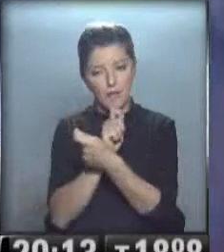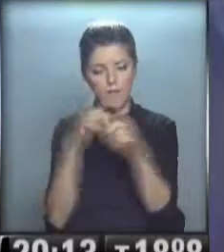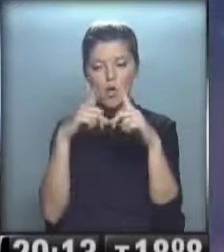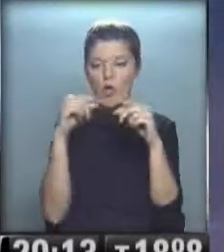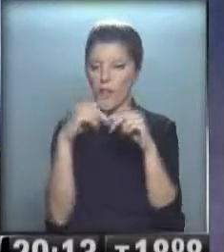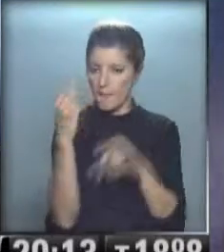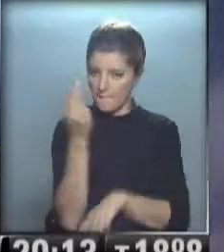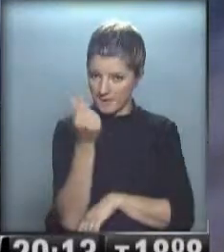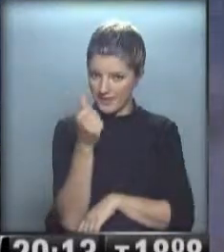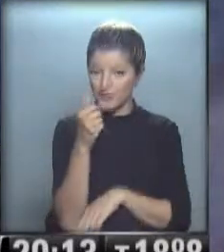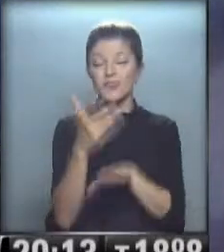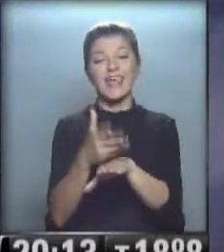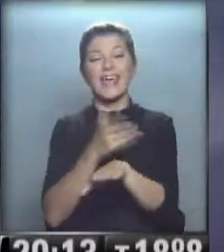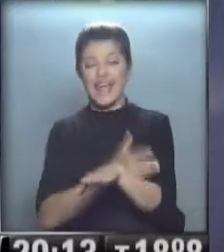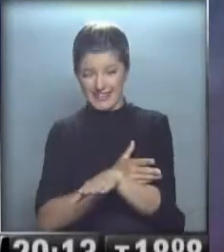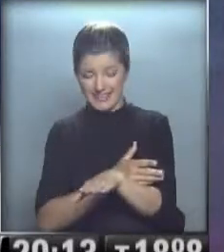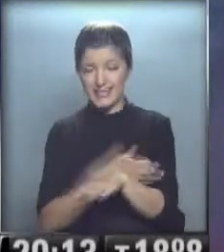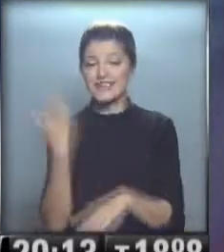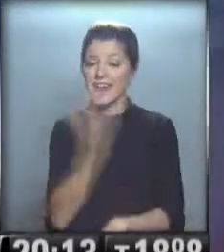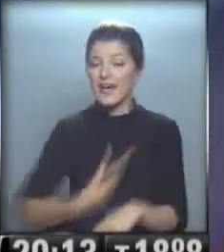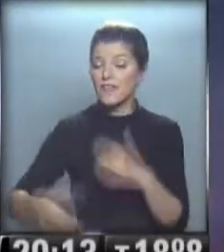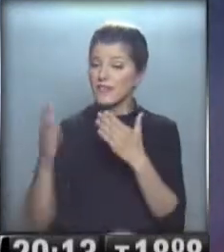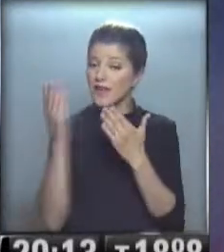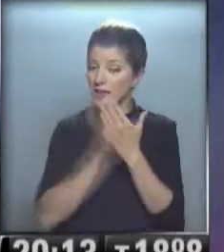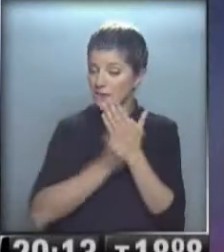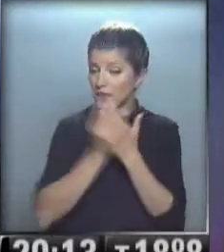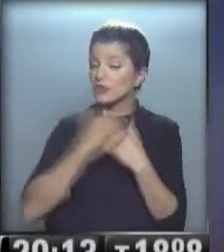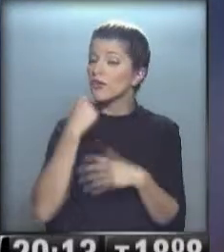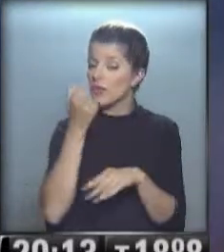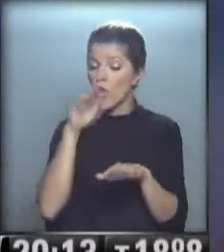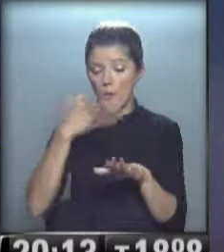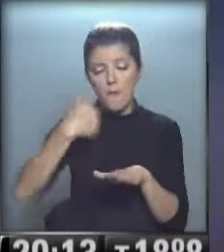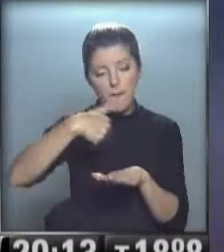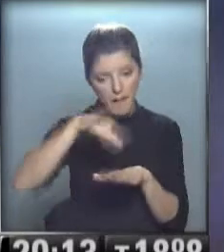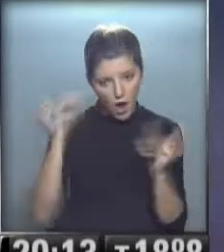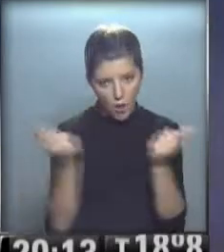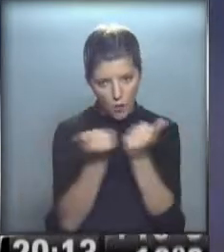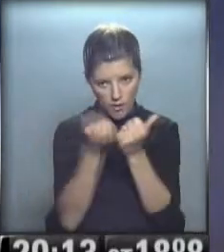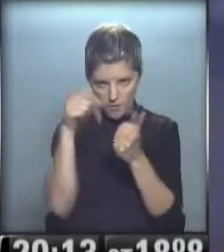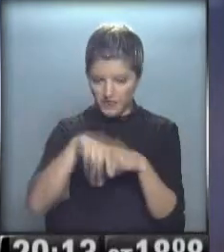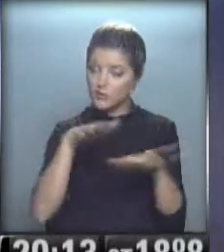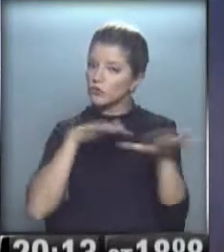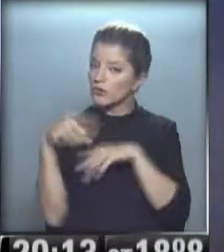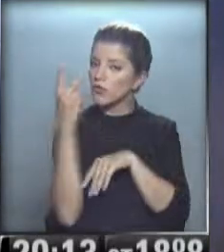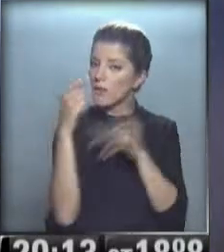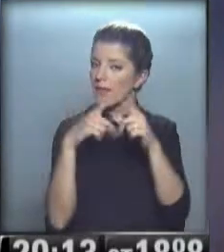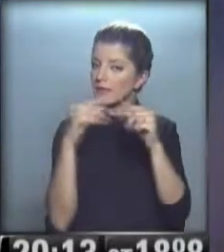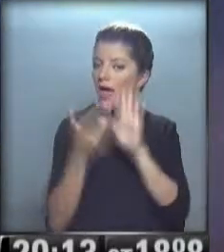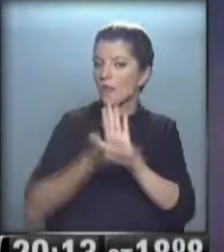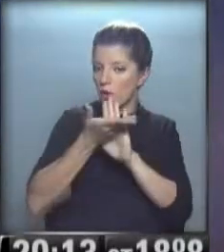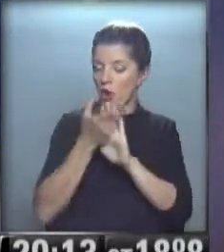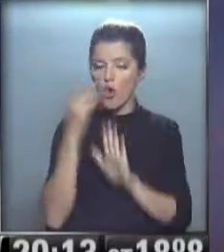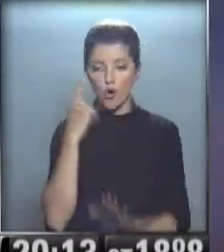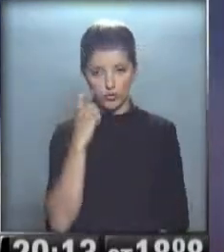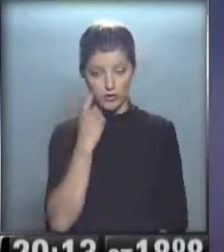ya el jefe de gabinete dijo que también va a haber algún tipo de acuerdo para controlar estos aumentos, le va a permitir a YPF estar en